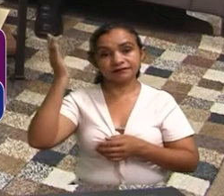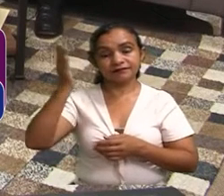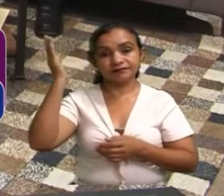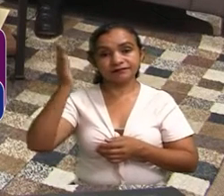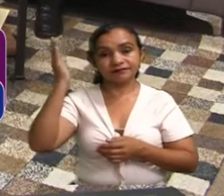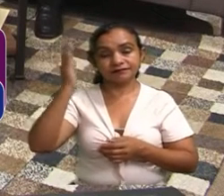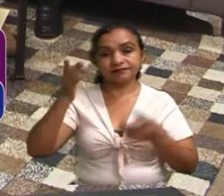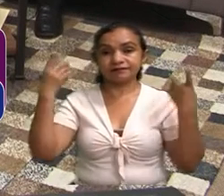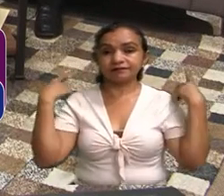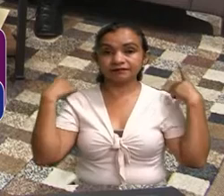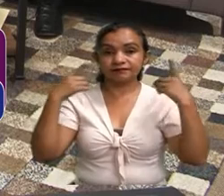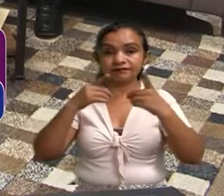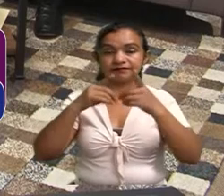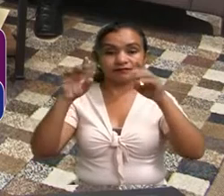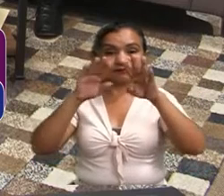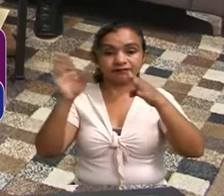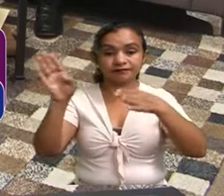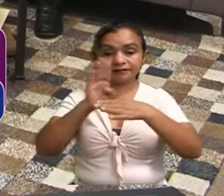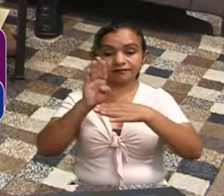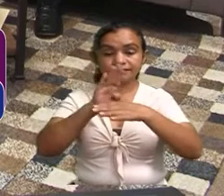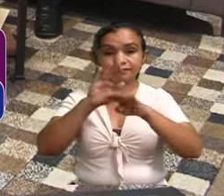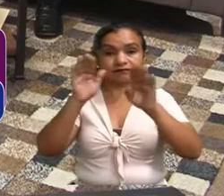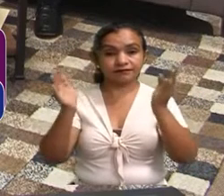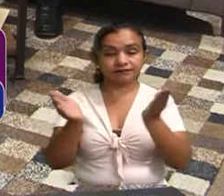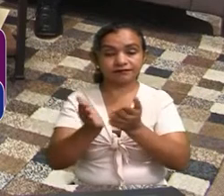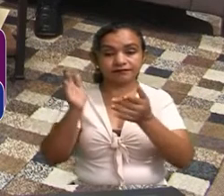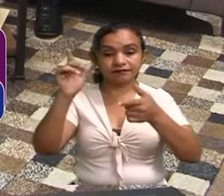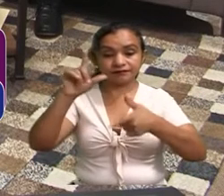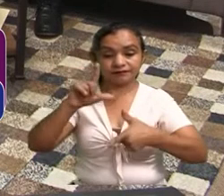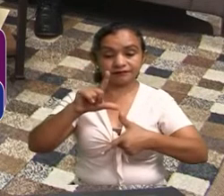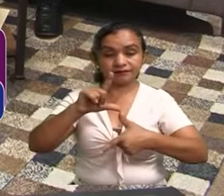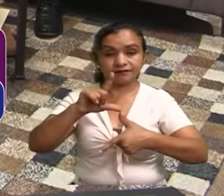la directora del Banco Mundial para América Latina